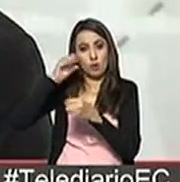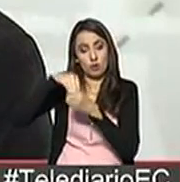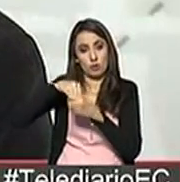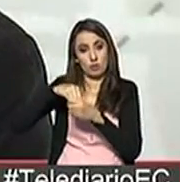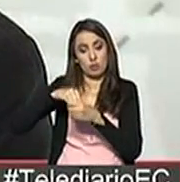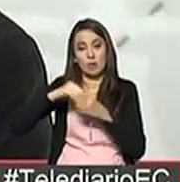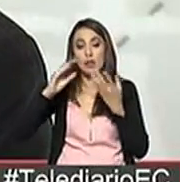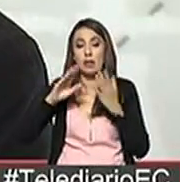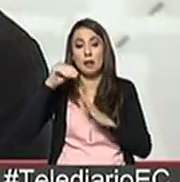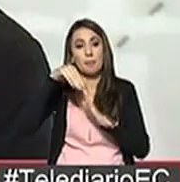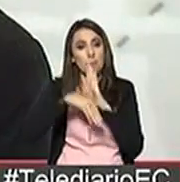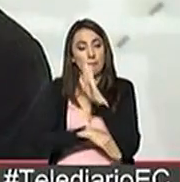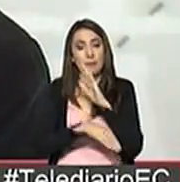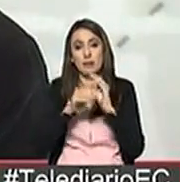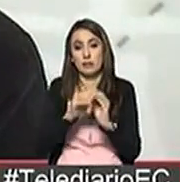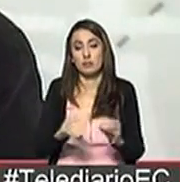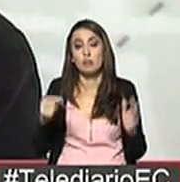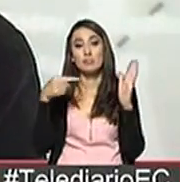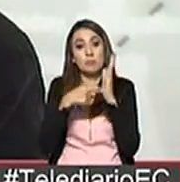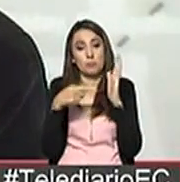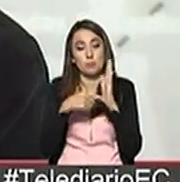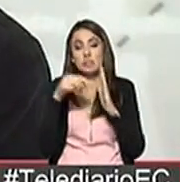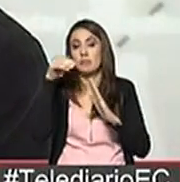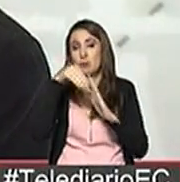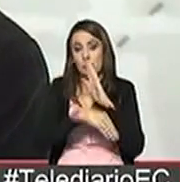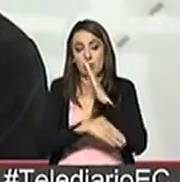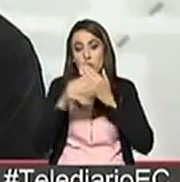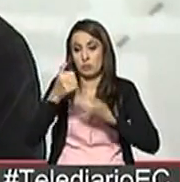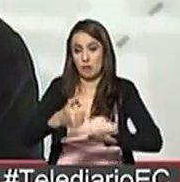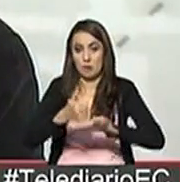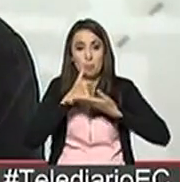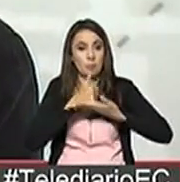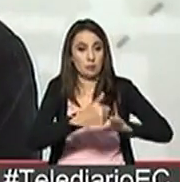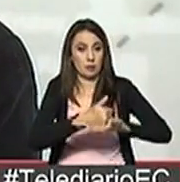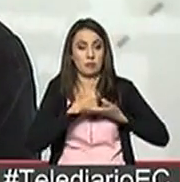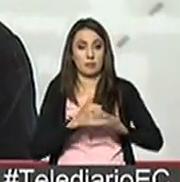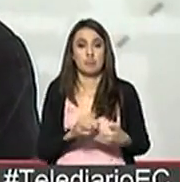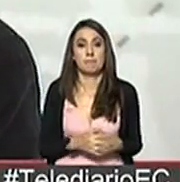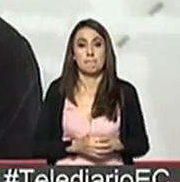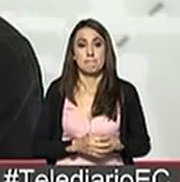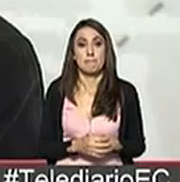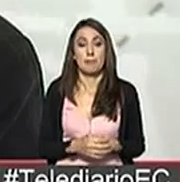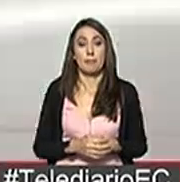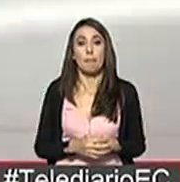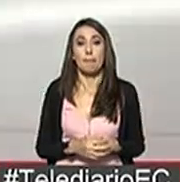nos disminuye el impuesto, lo cual nos ayuda, nos apoya de cierta manera, ¿no? Claro que sí.